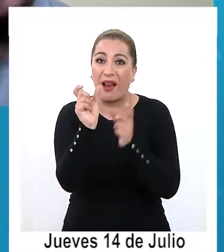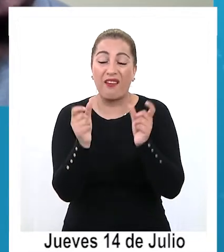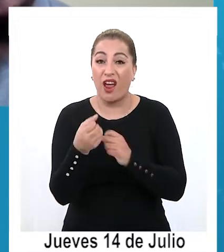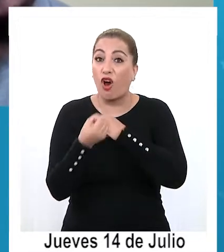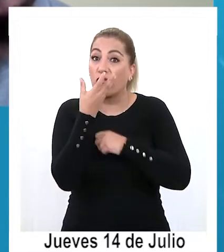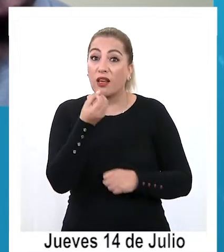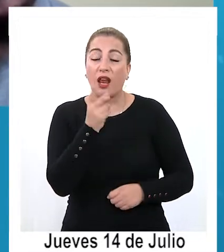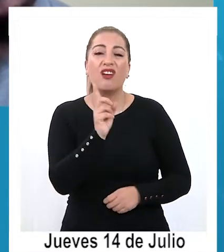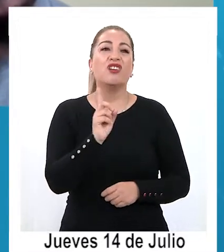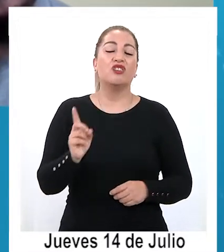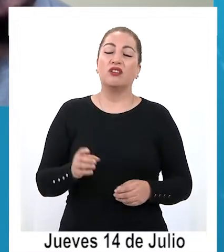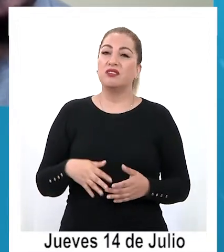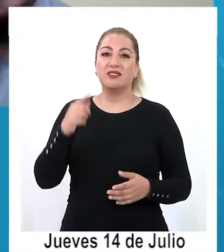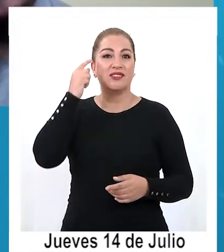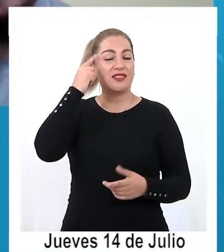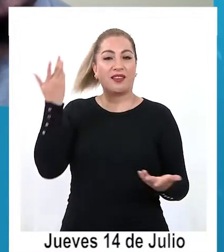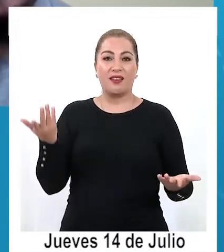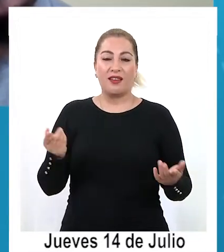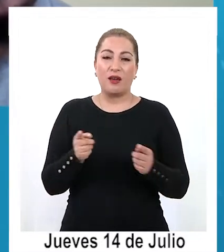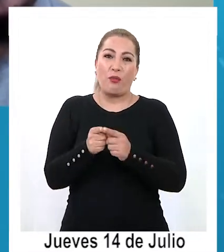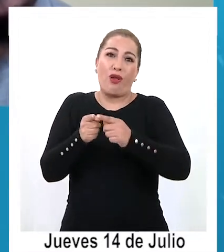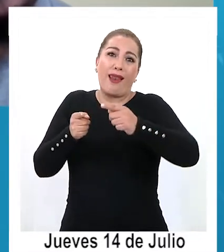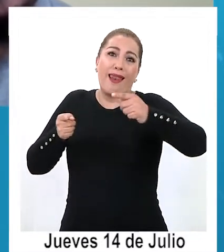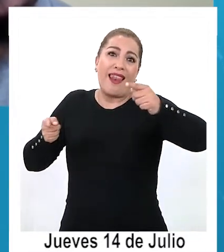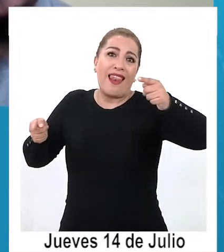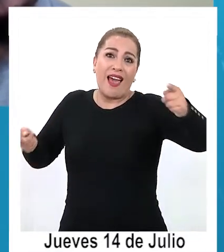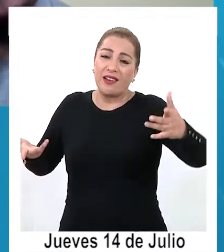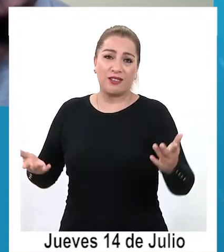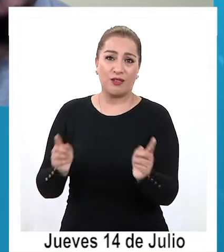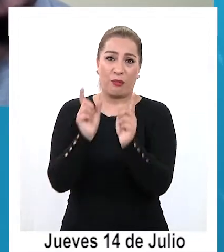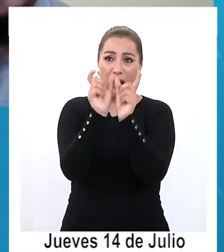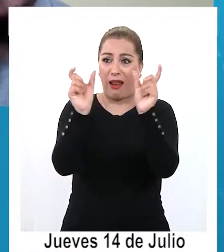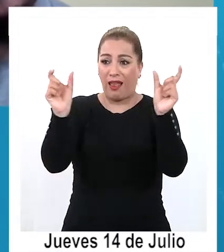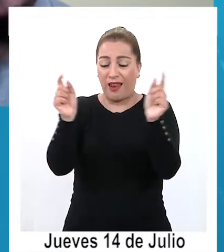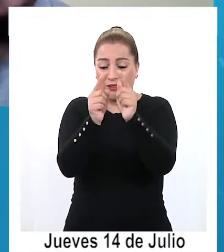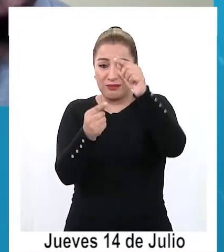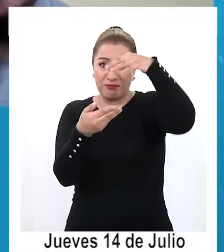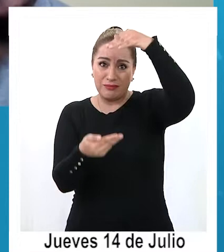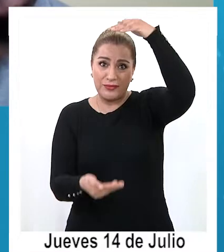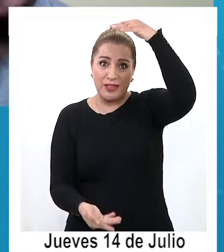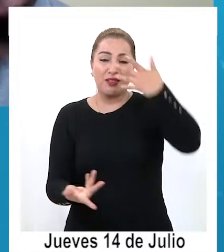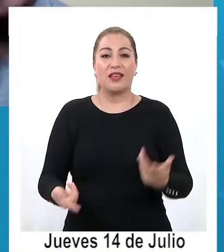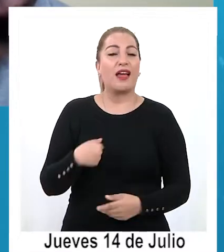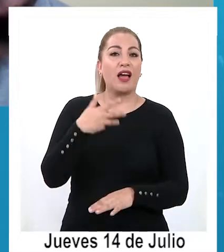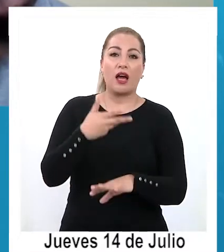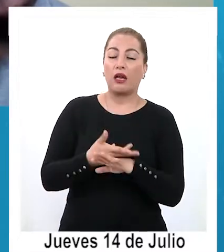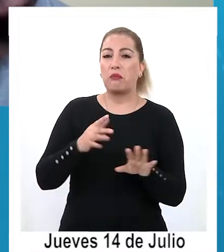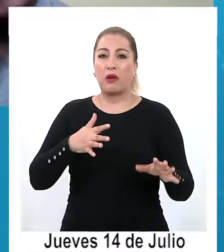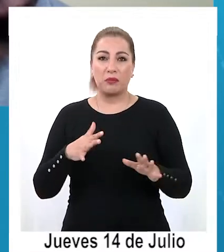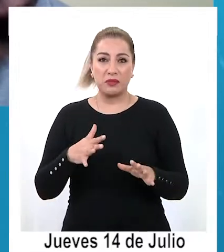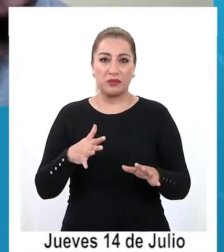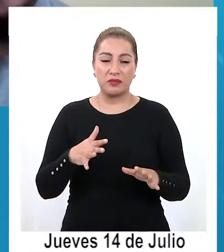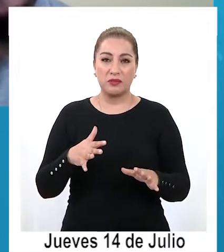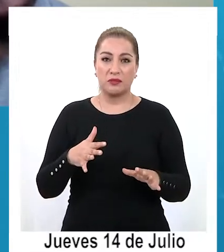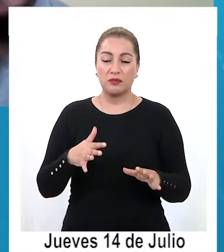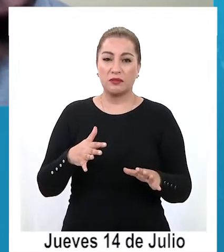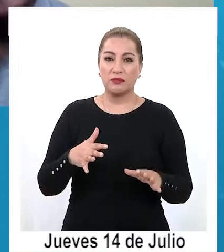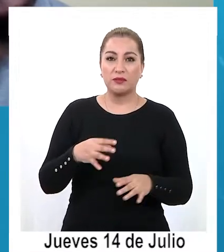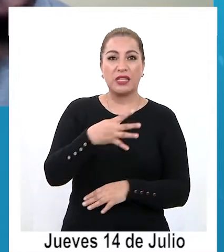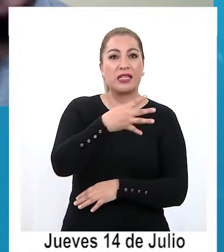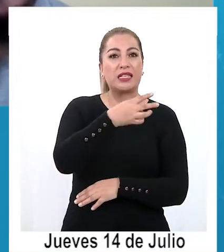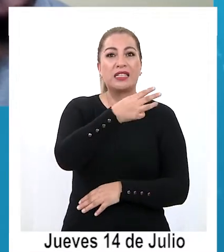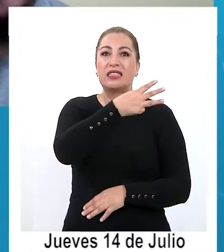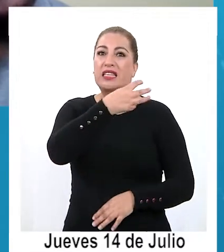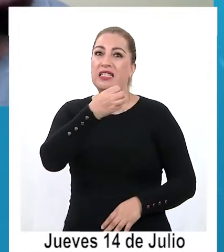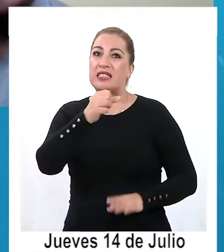cosas, sino de grosera por lo grosso o lo extenso que sería la amplitud. Pensemos que tiene aproximadamente más de